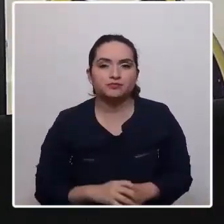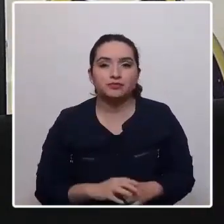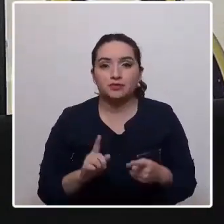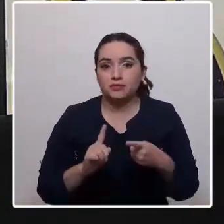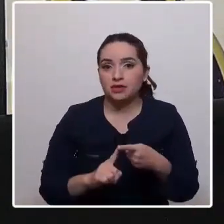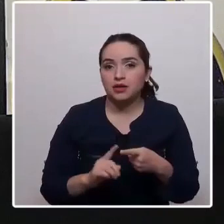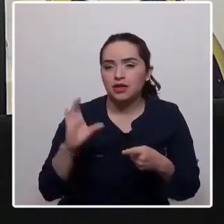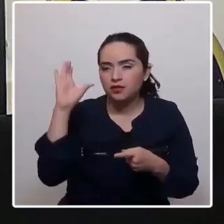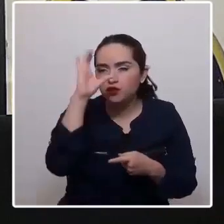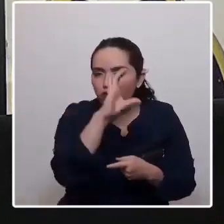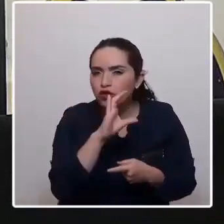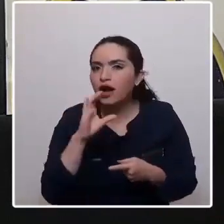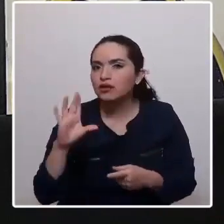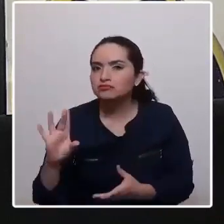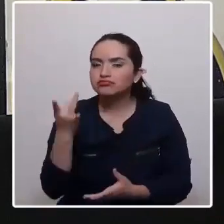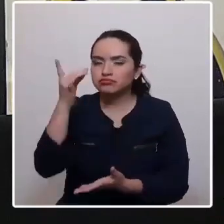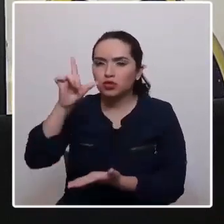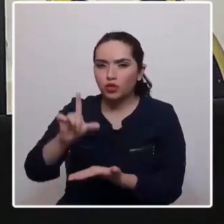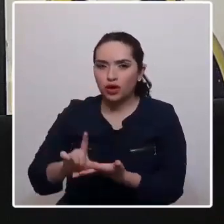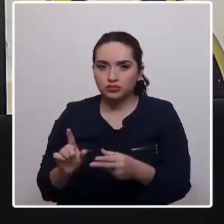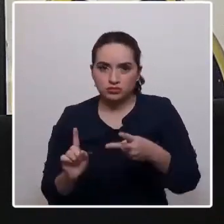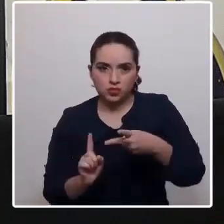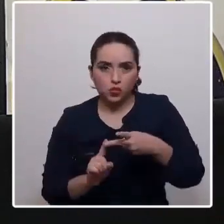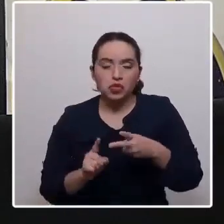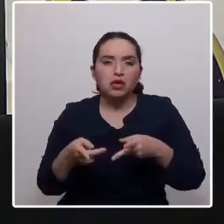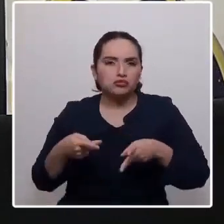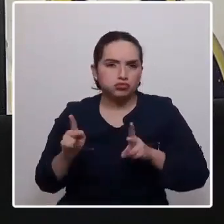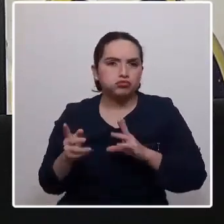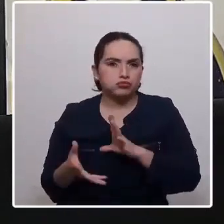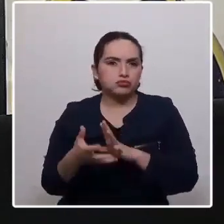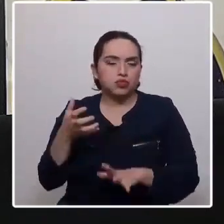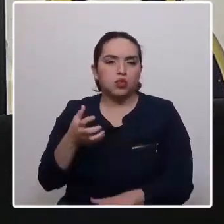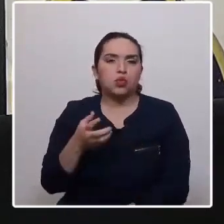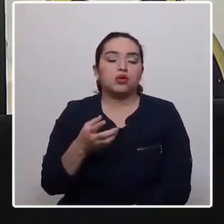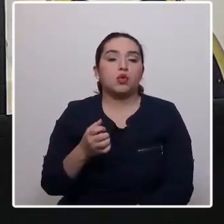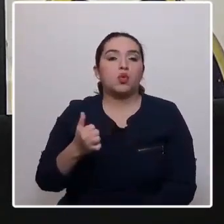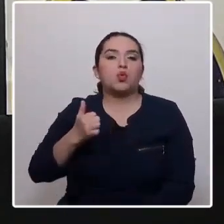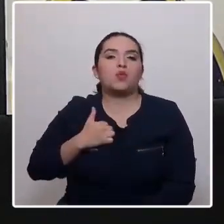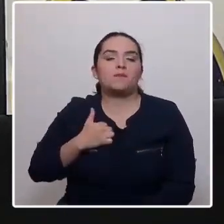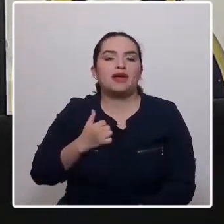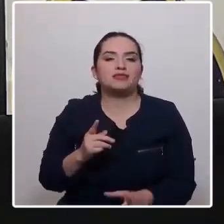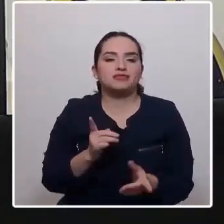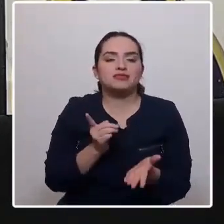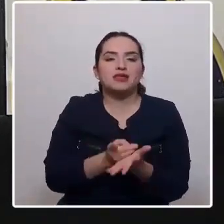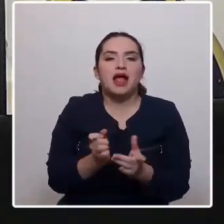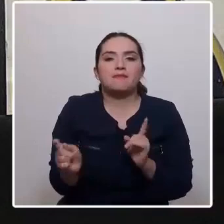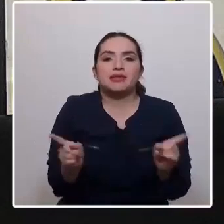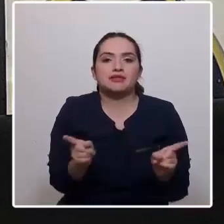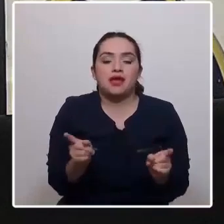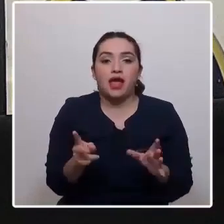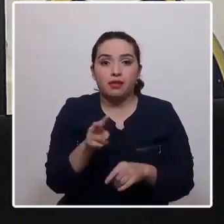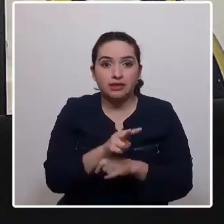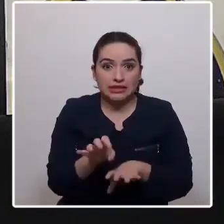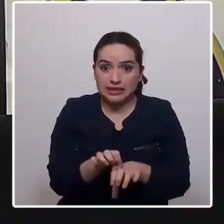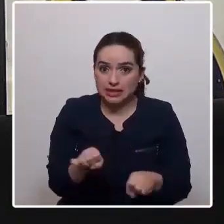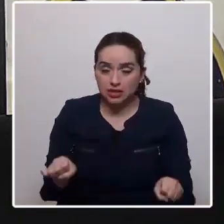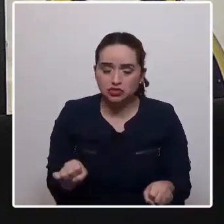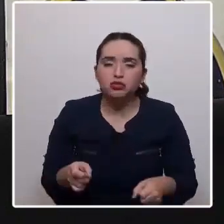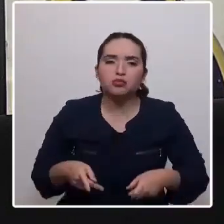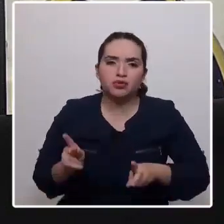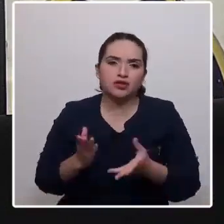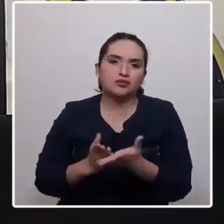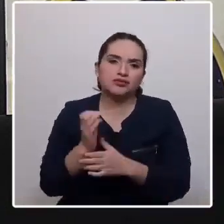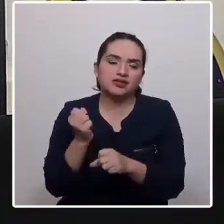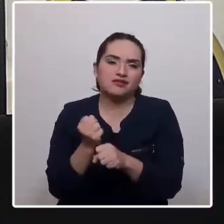el descubrimiento y las segundas permiten explotar solo una vez cumplida una serie de trámites administrativos que buscan dar seguridad